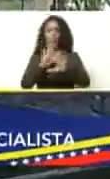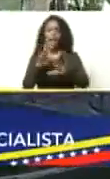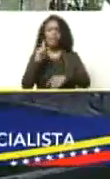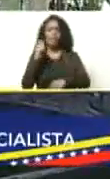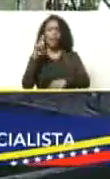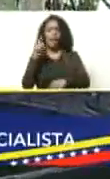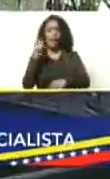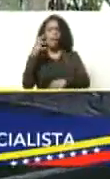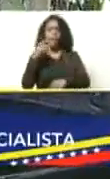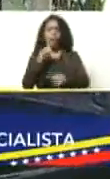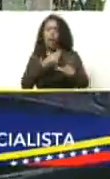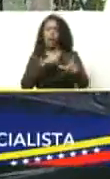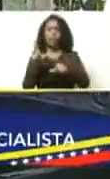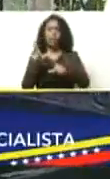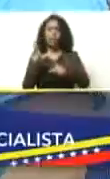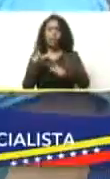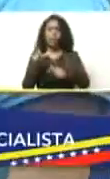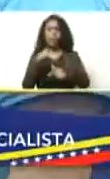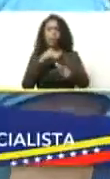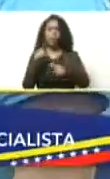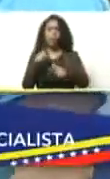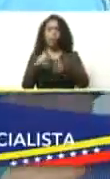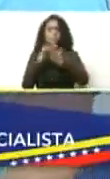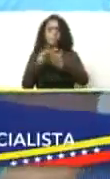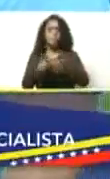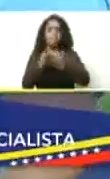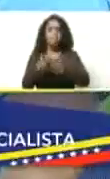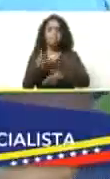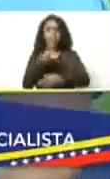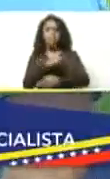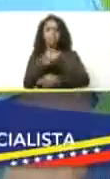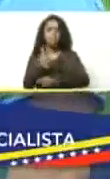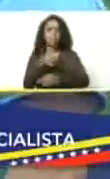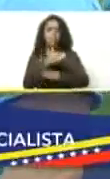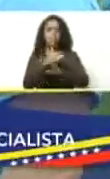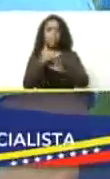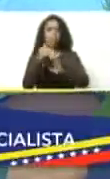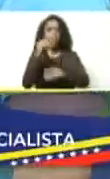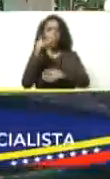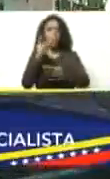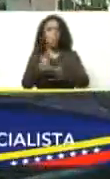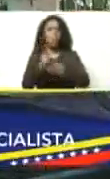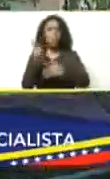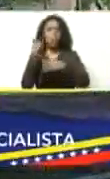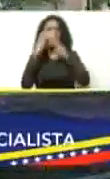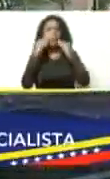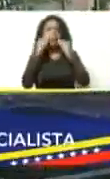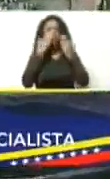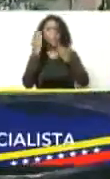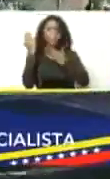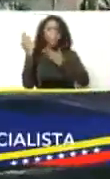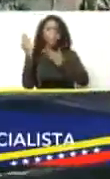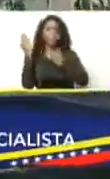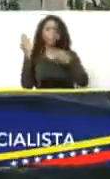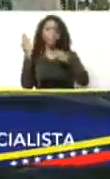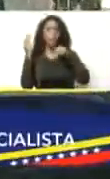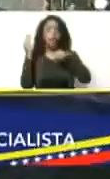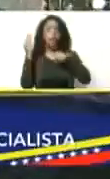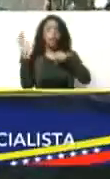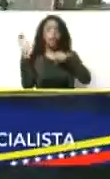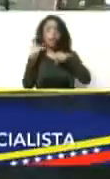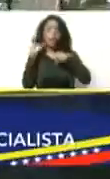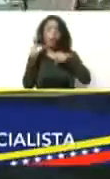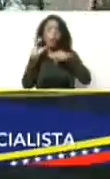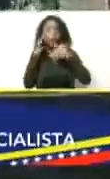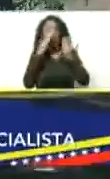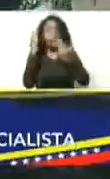en condiciones de ser...? Cuando ya está pesando más o menos medio kilo. Bueno, esta es la experiencia, miren, aquí en plena ciudad de